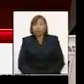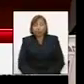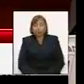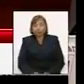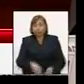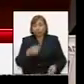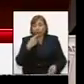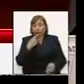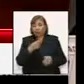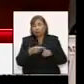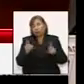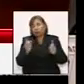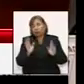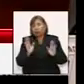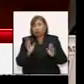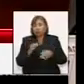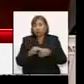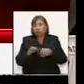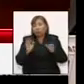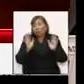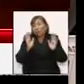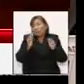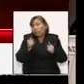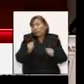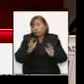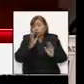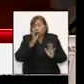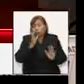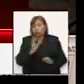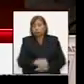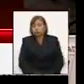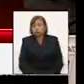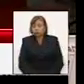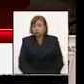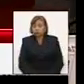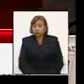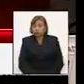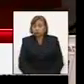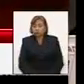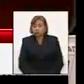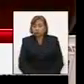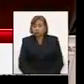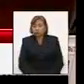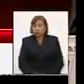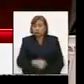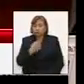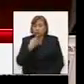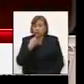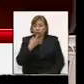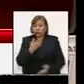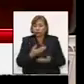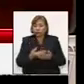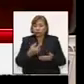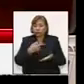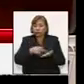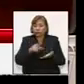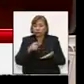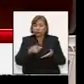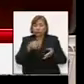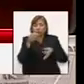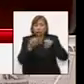su unidad es diferente, viene de provincia. Posiblemente sea eso, ¿no? Dígame, comandante, la orden del